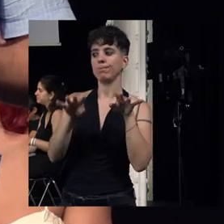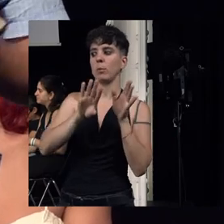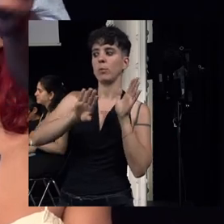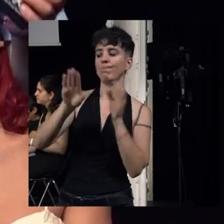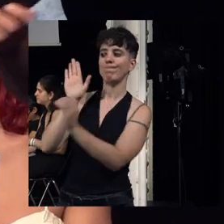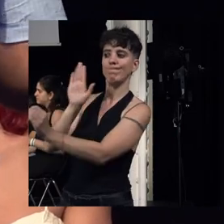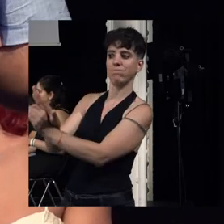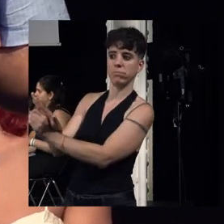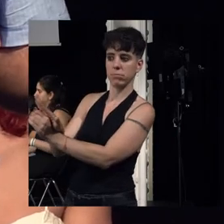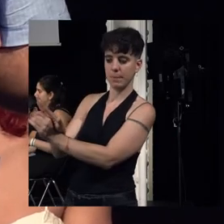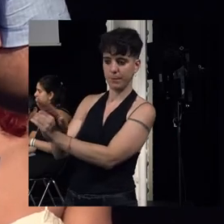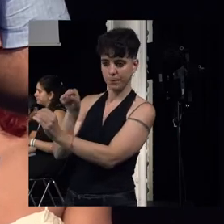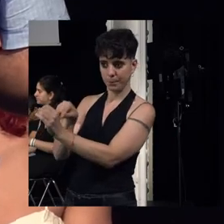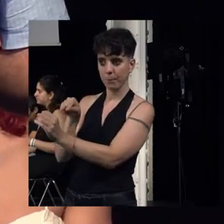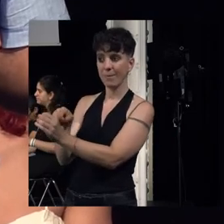En el pasado,